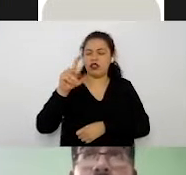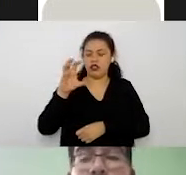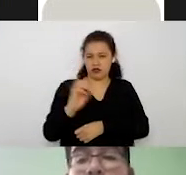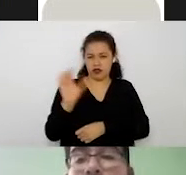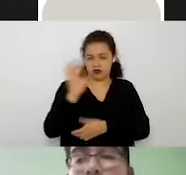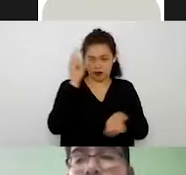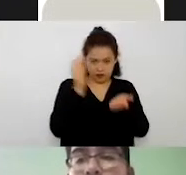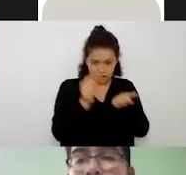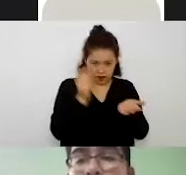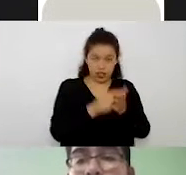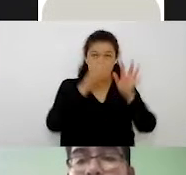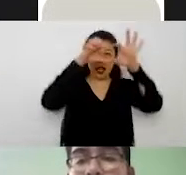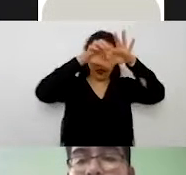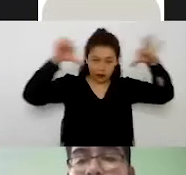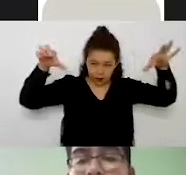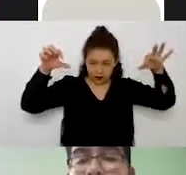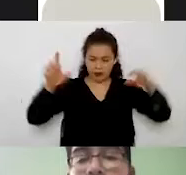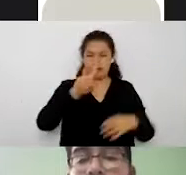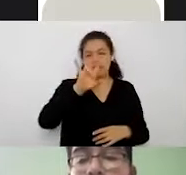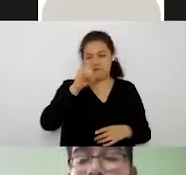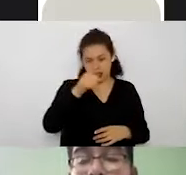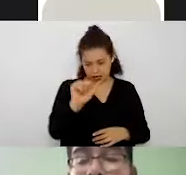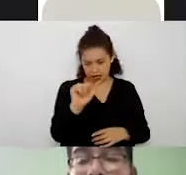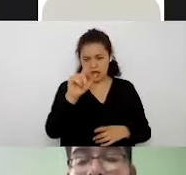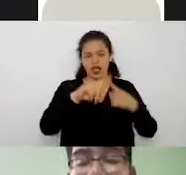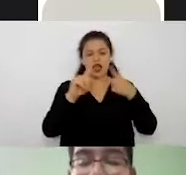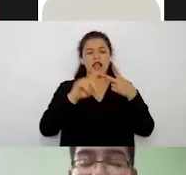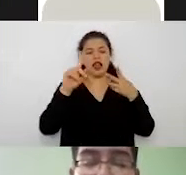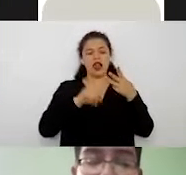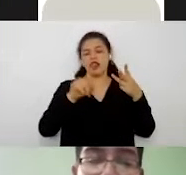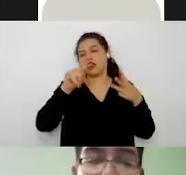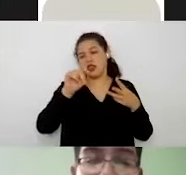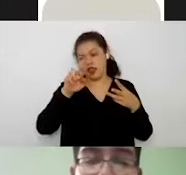vigas, traves, en donde nos podríamos replegar.